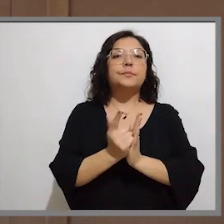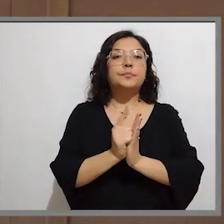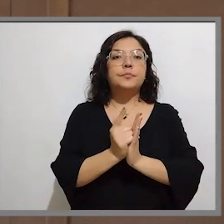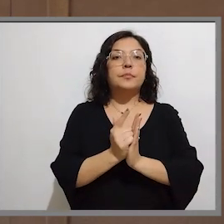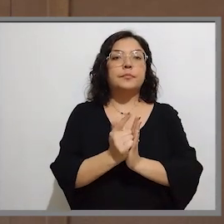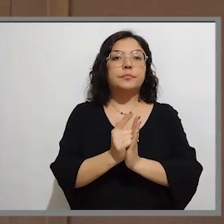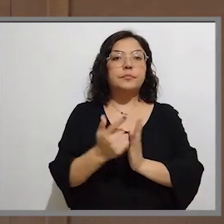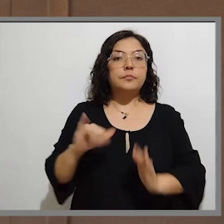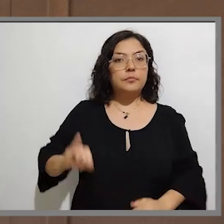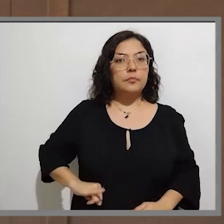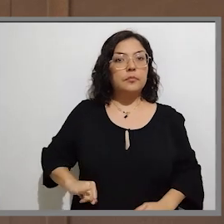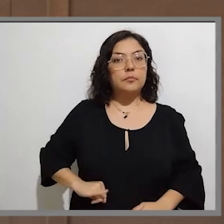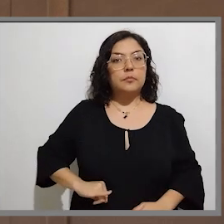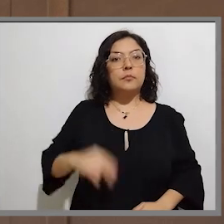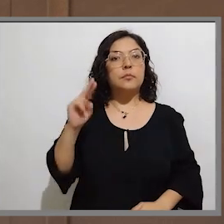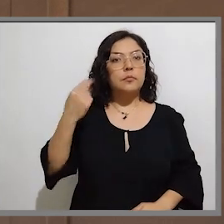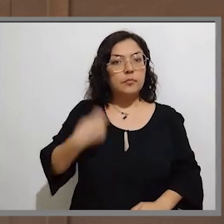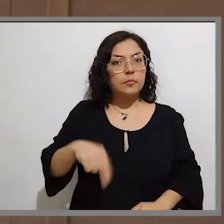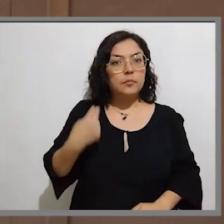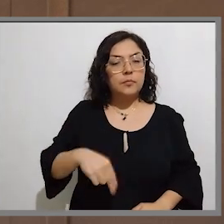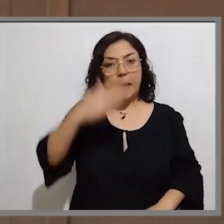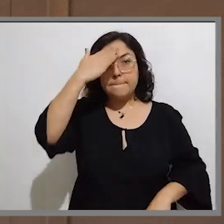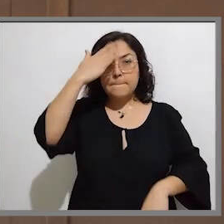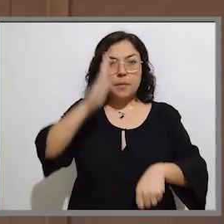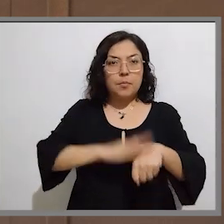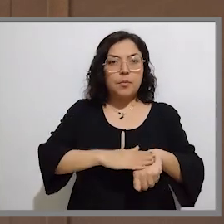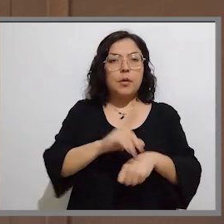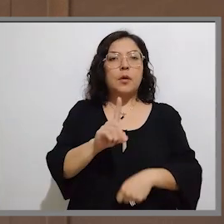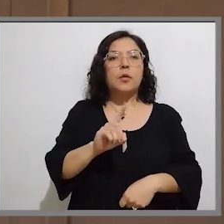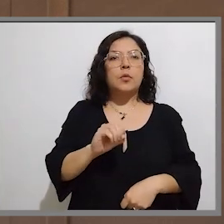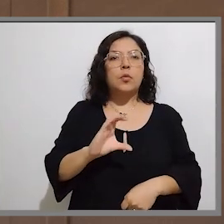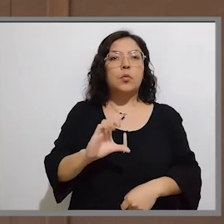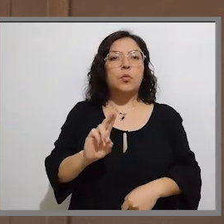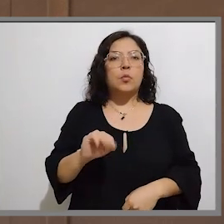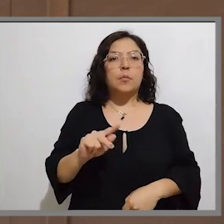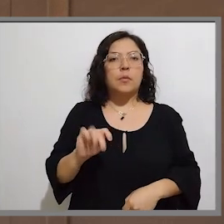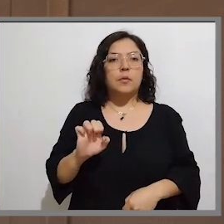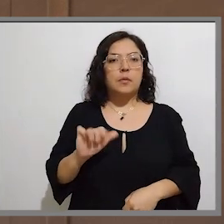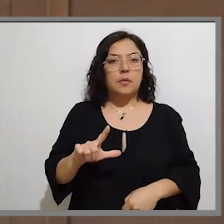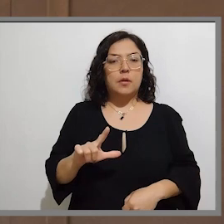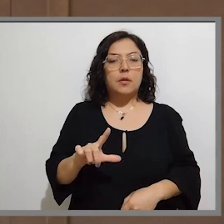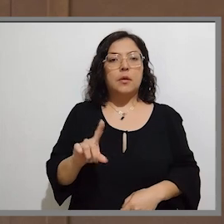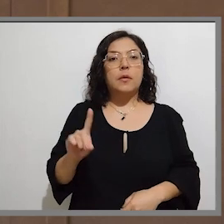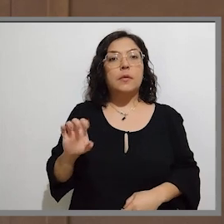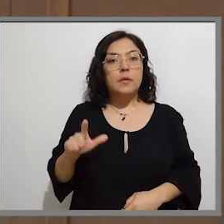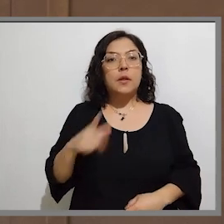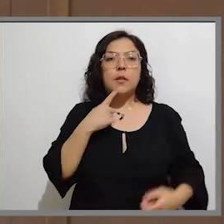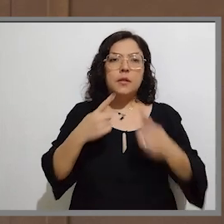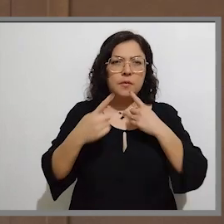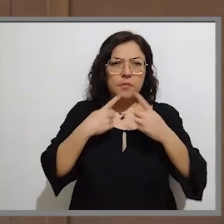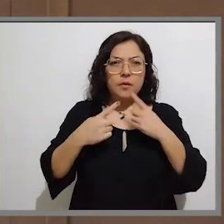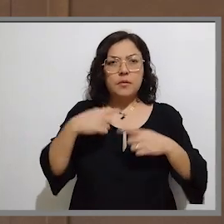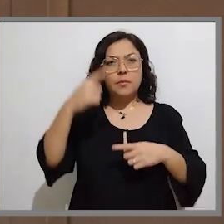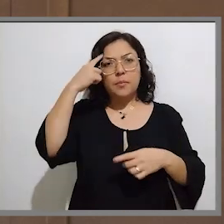muy interesante denominado Memoria Documental de los debates del proceso electoral local